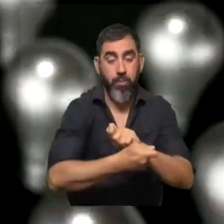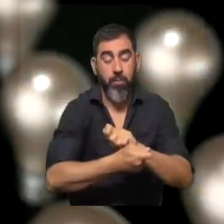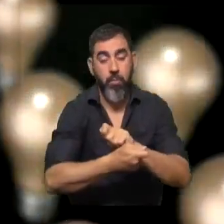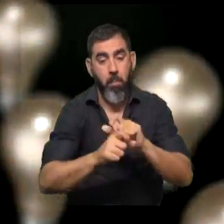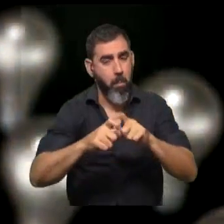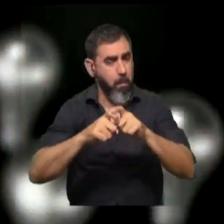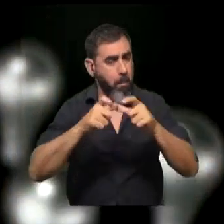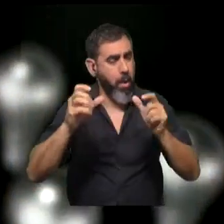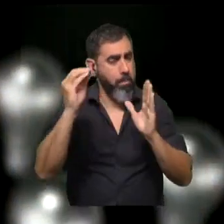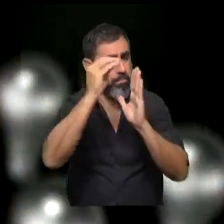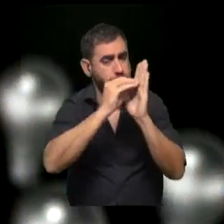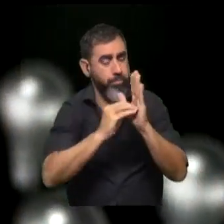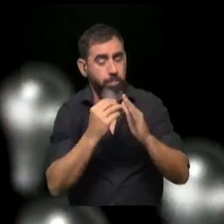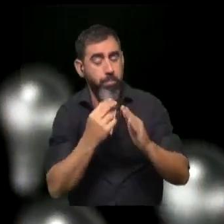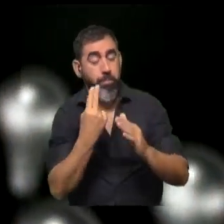crecen.